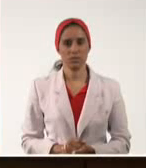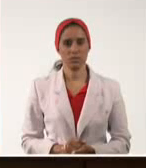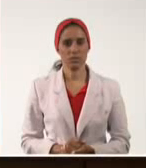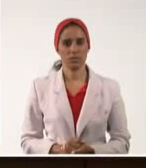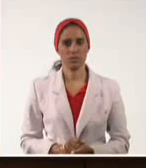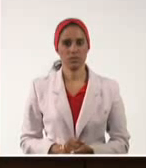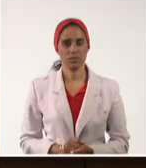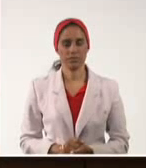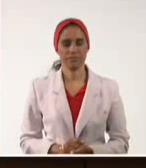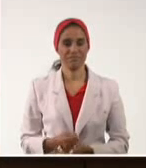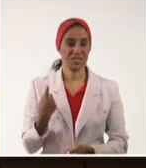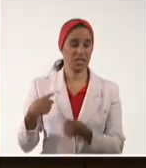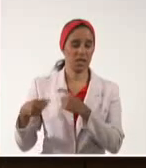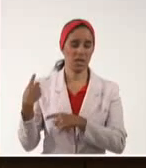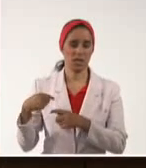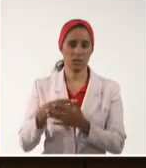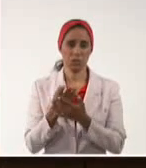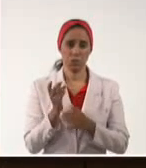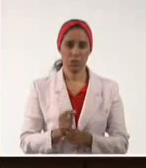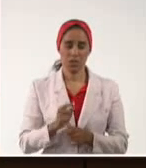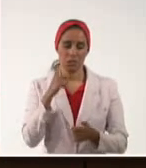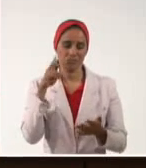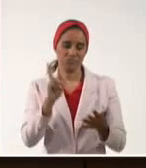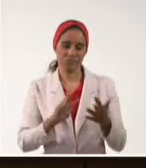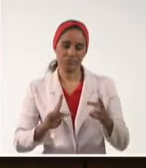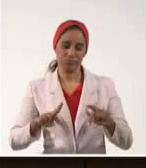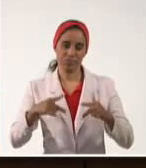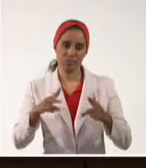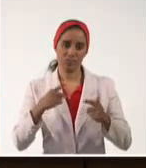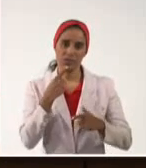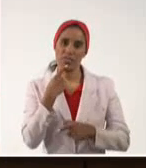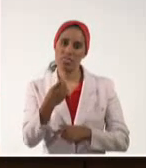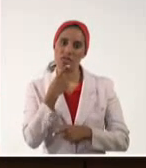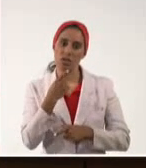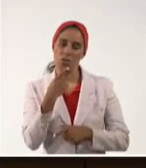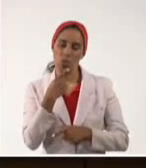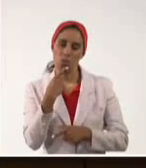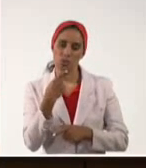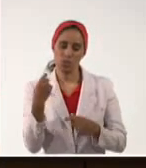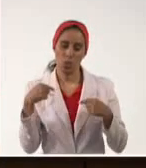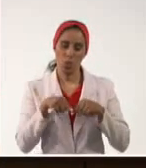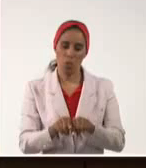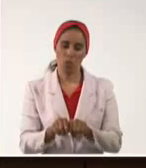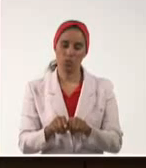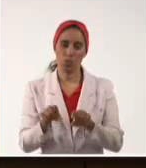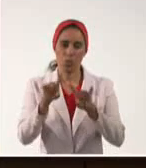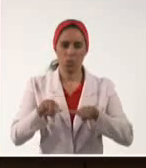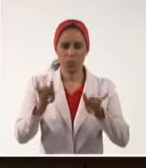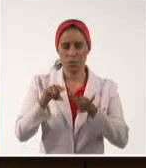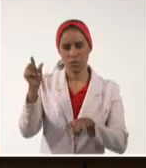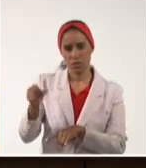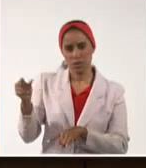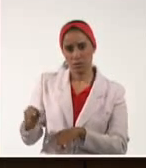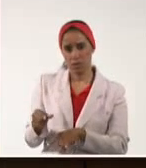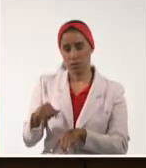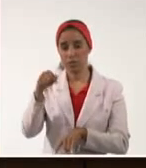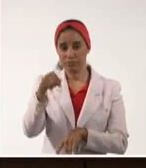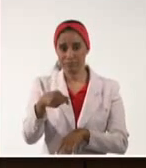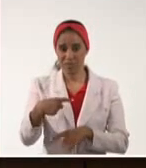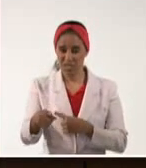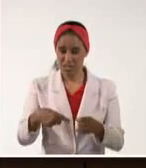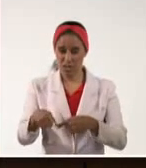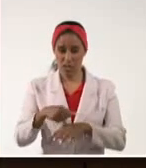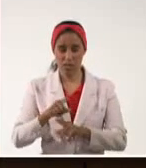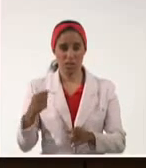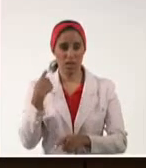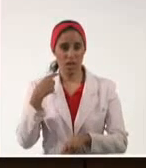Hace unos días, releyendo un discurso del comandante en jefe con los universitarios, a propósito de la cercanía del aniversario de la